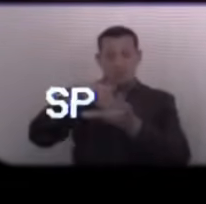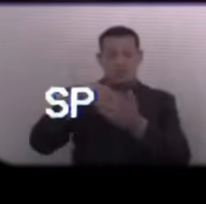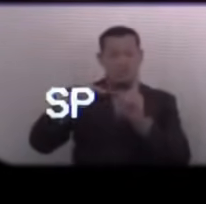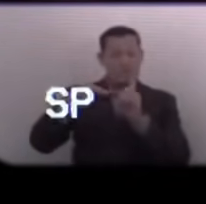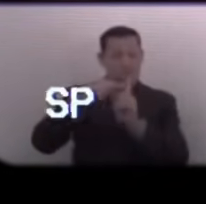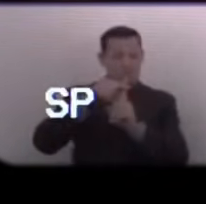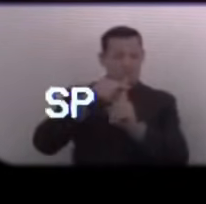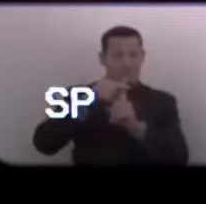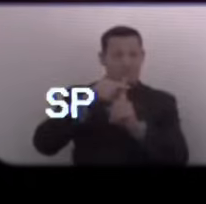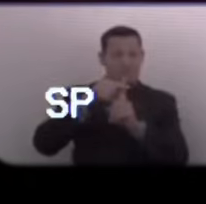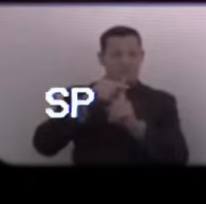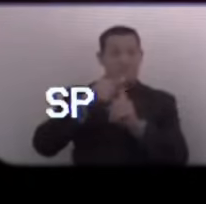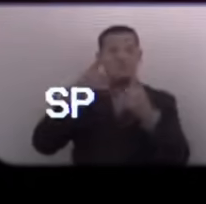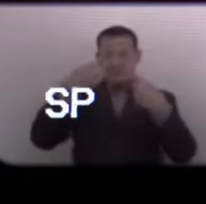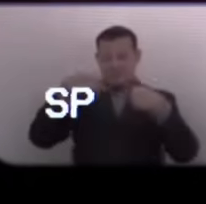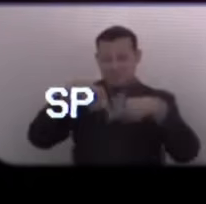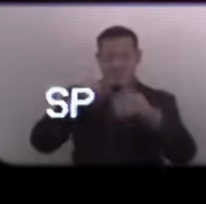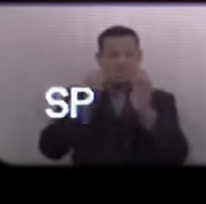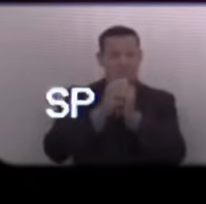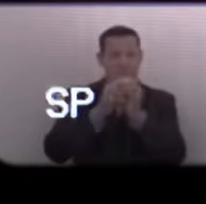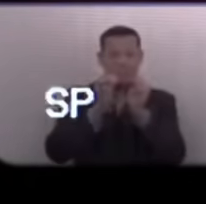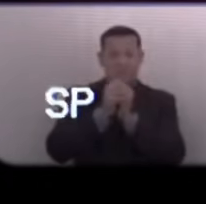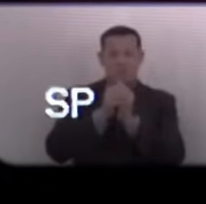mismo es que persiste la